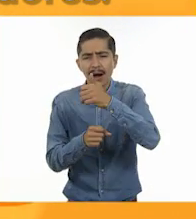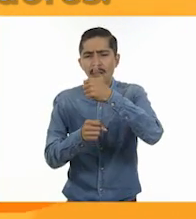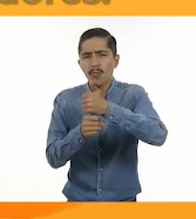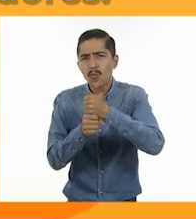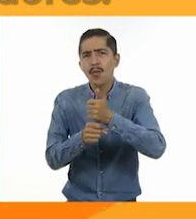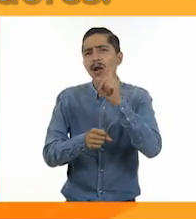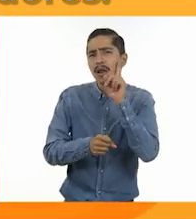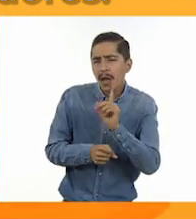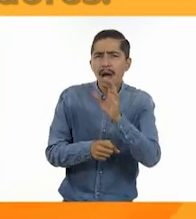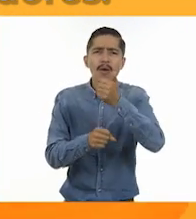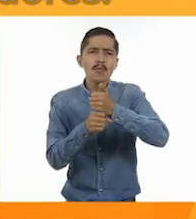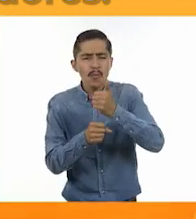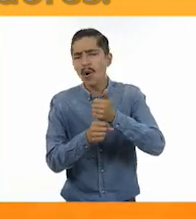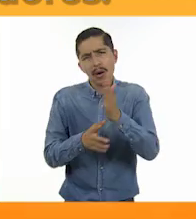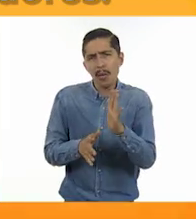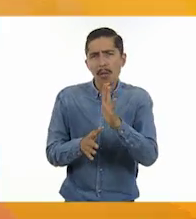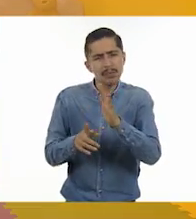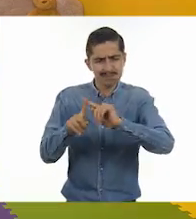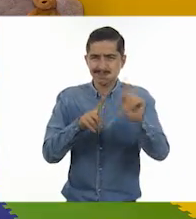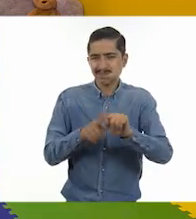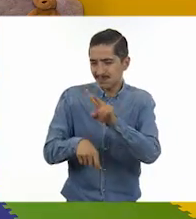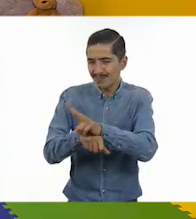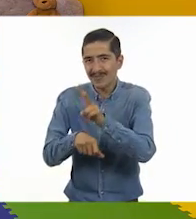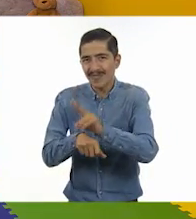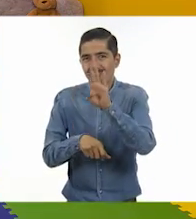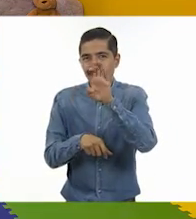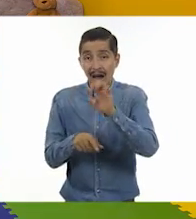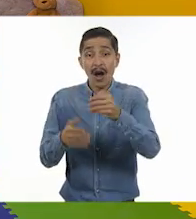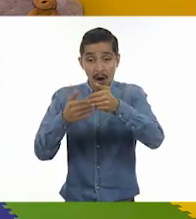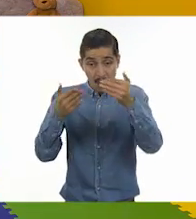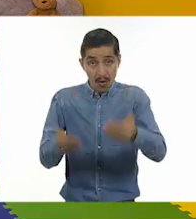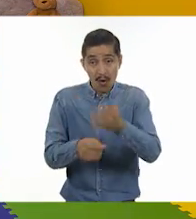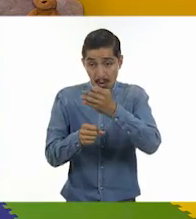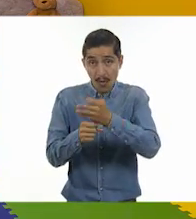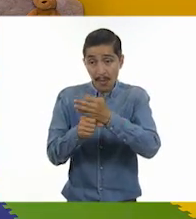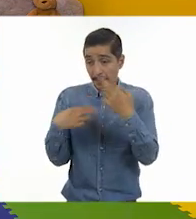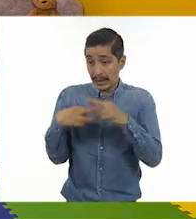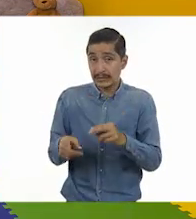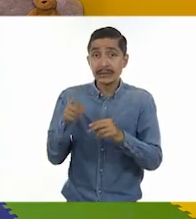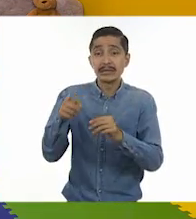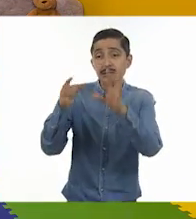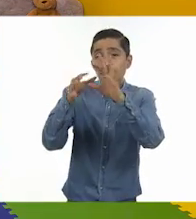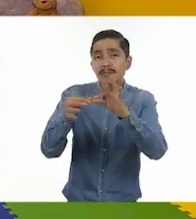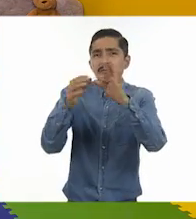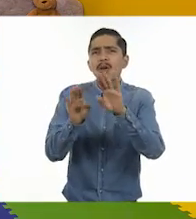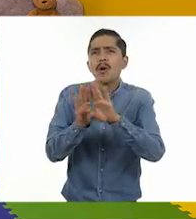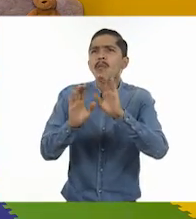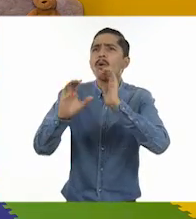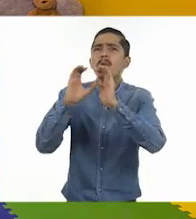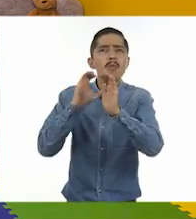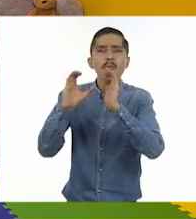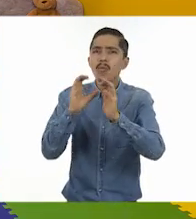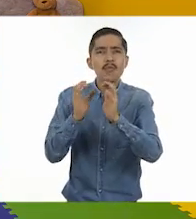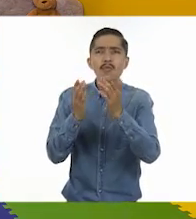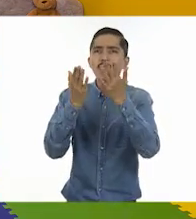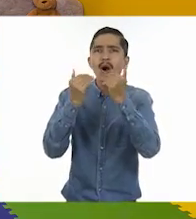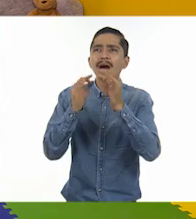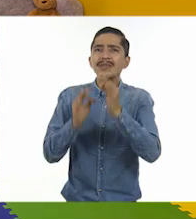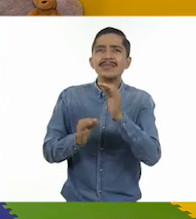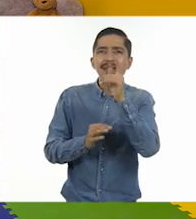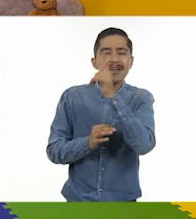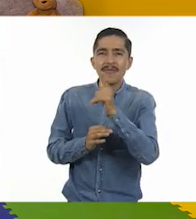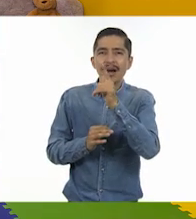abuelas, abuelos y demás cuidadores. Hoy, Evelyn nos explicará cómo la comunicación no verbal es tan importante como